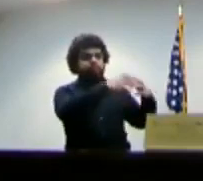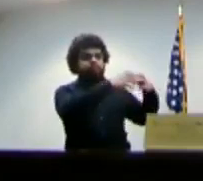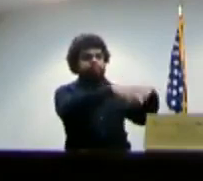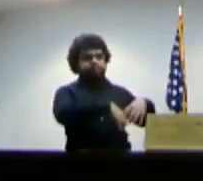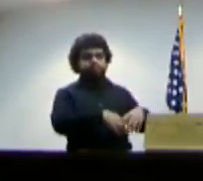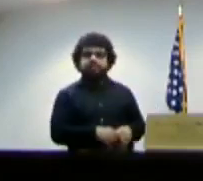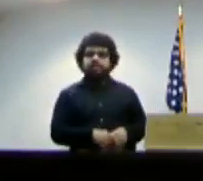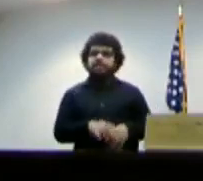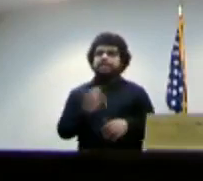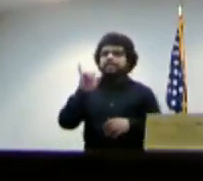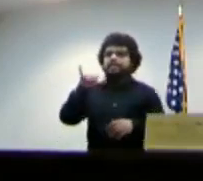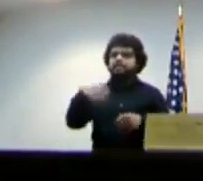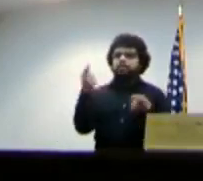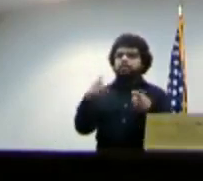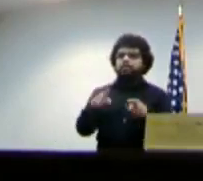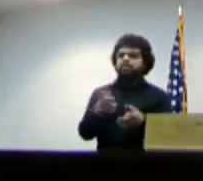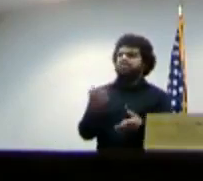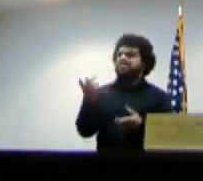privatizar?